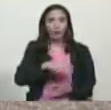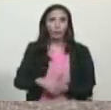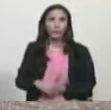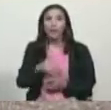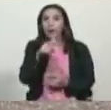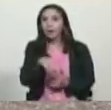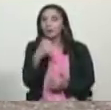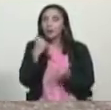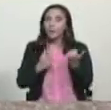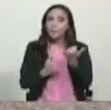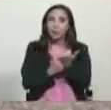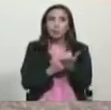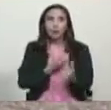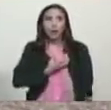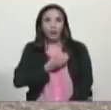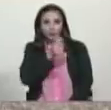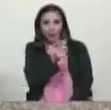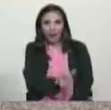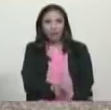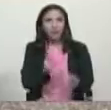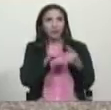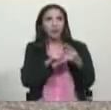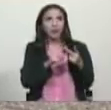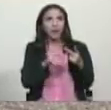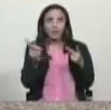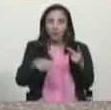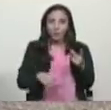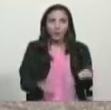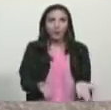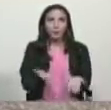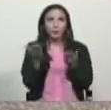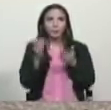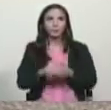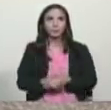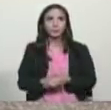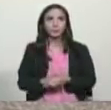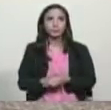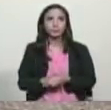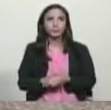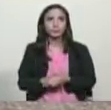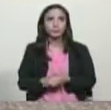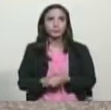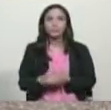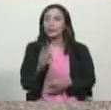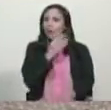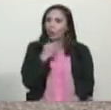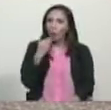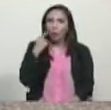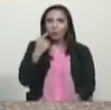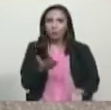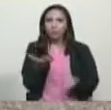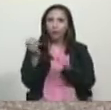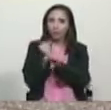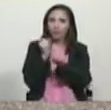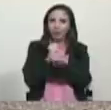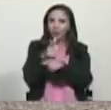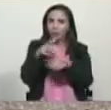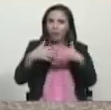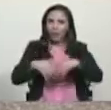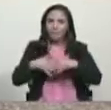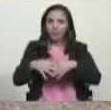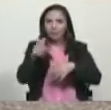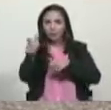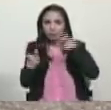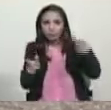en compañía de nuestro alcalde del municipio, Francisco Graterol, del compañero joven trabajador empresario